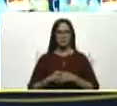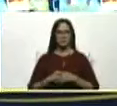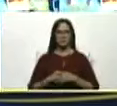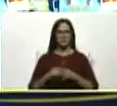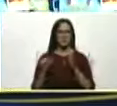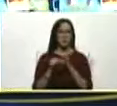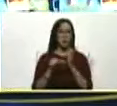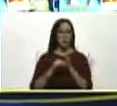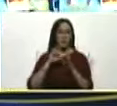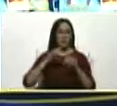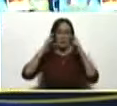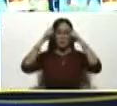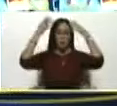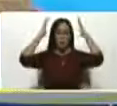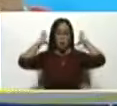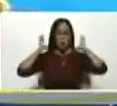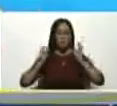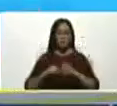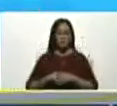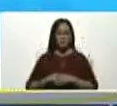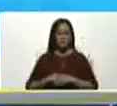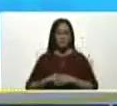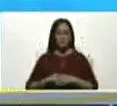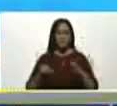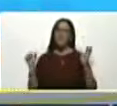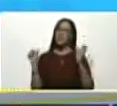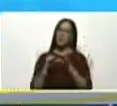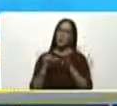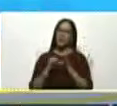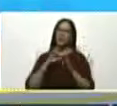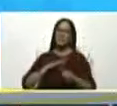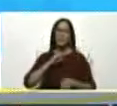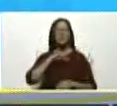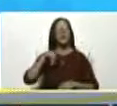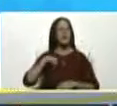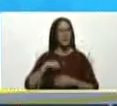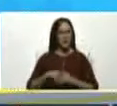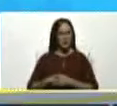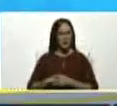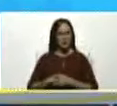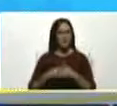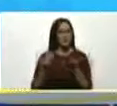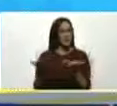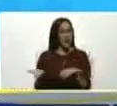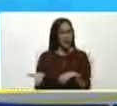¿Dónde está Ramos Alú? ¿Dónde estamos nosotros? Ahí está la verdad.